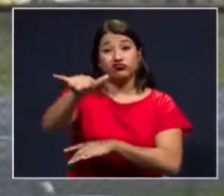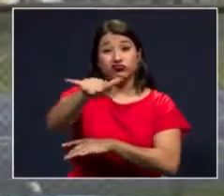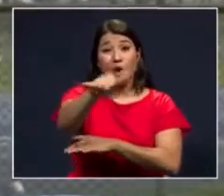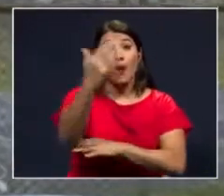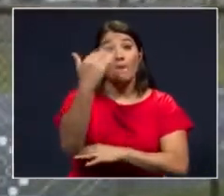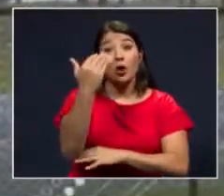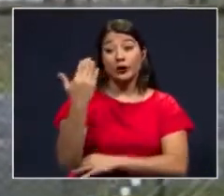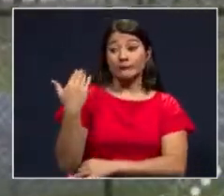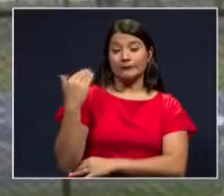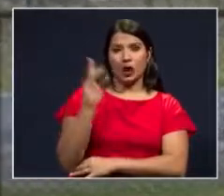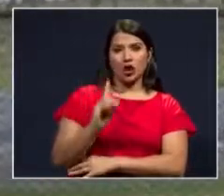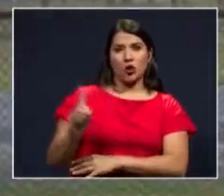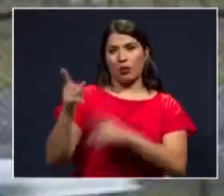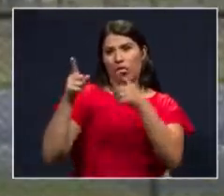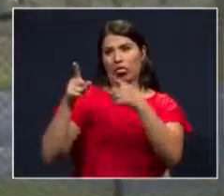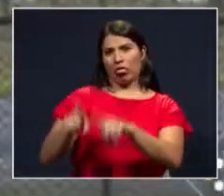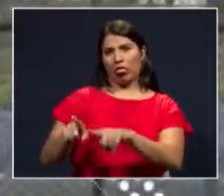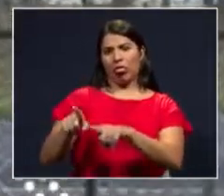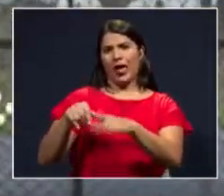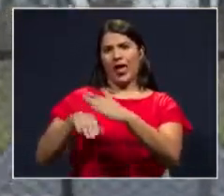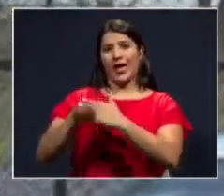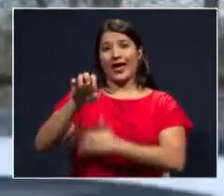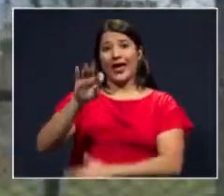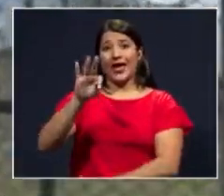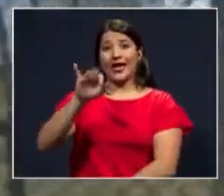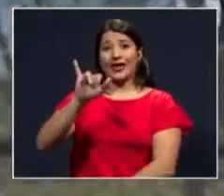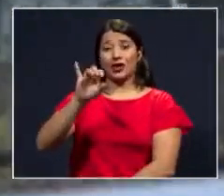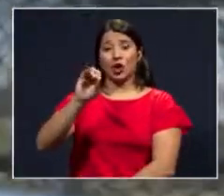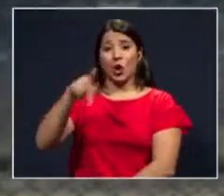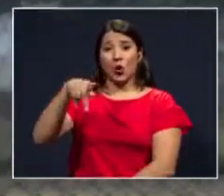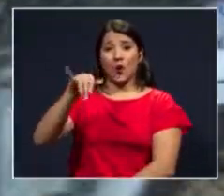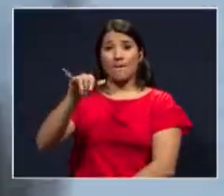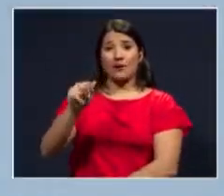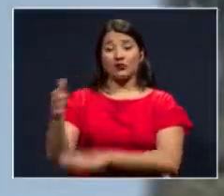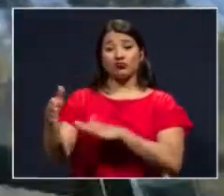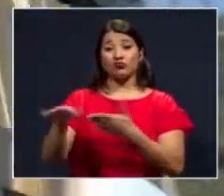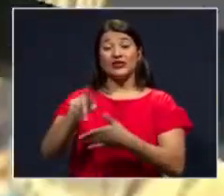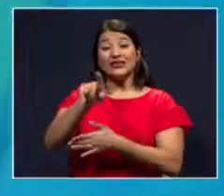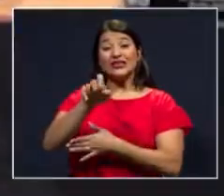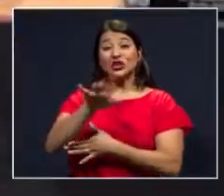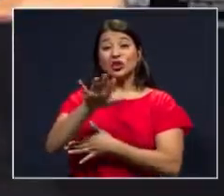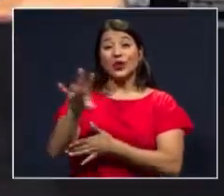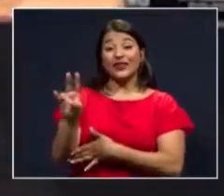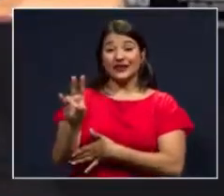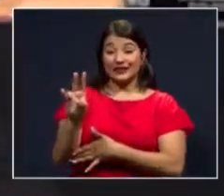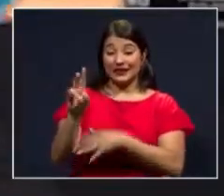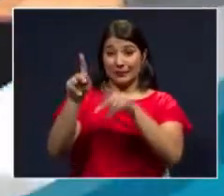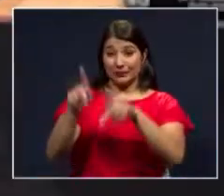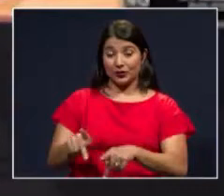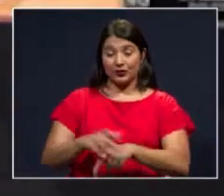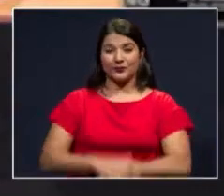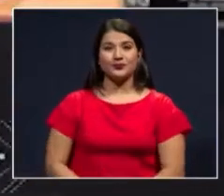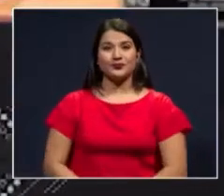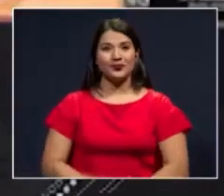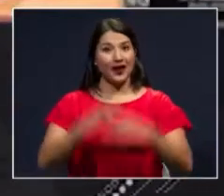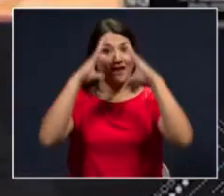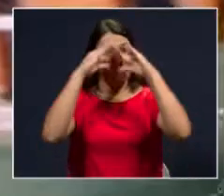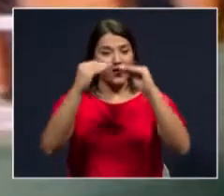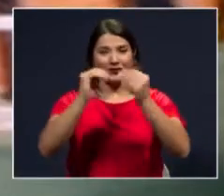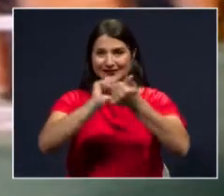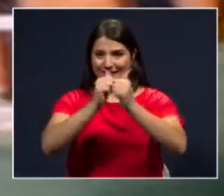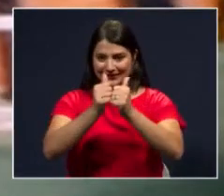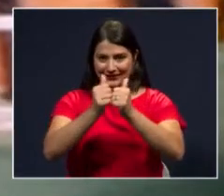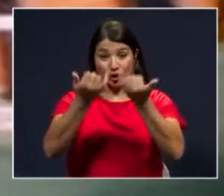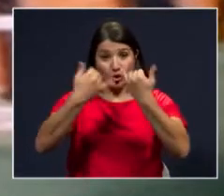el pasado domingo en Etiopía y dejó como saldo 157 fallecidos. Y en la información